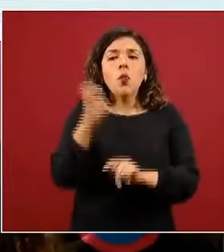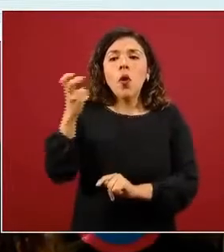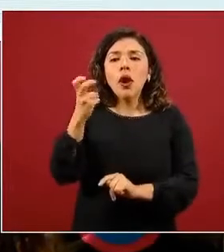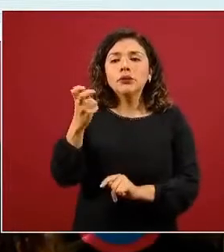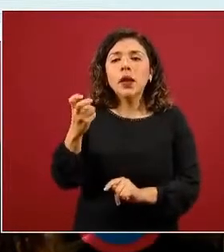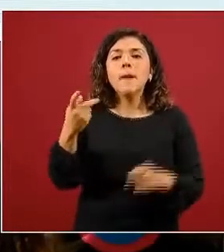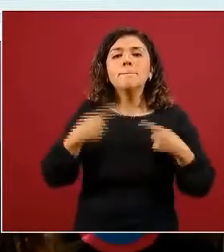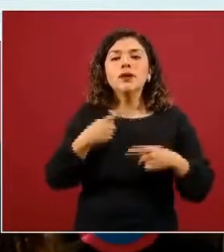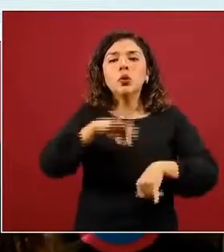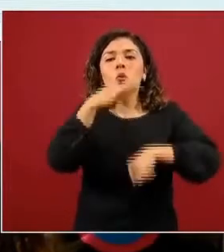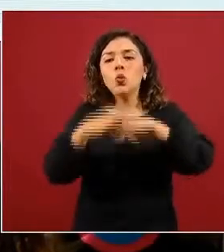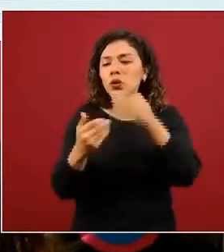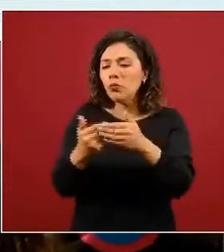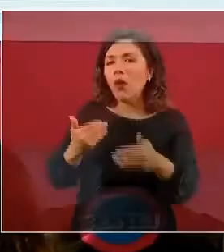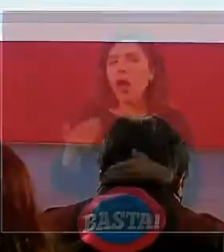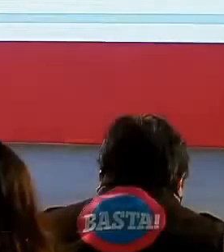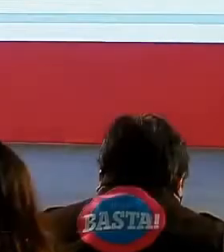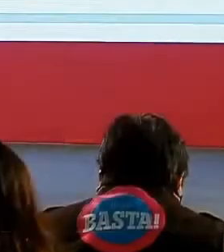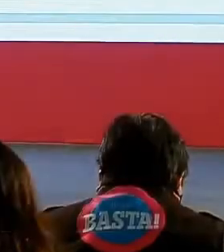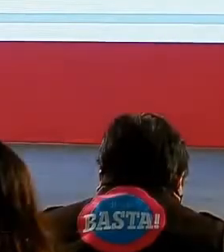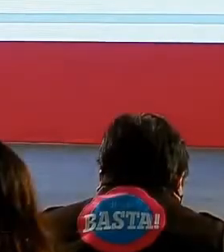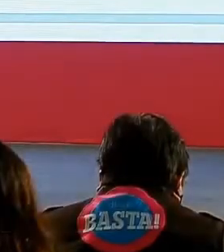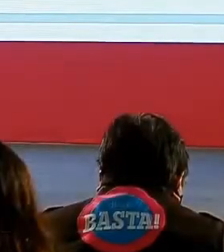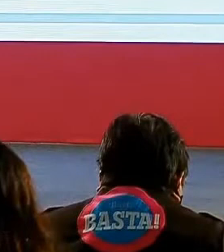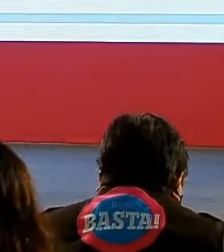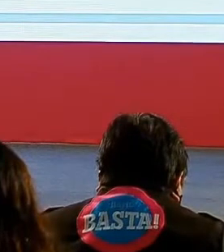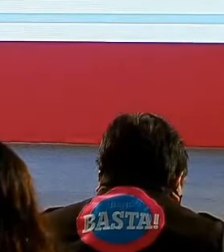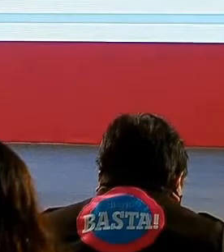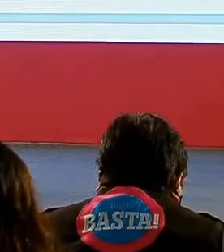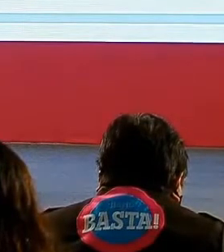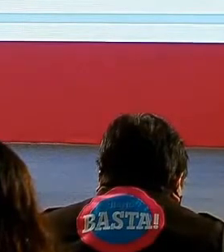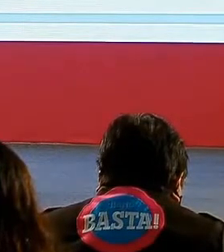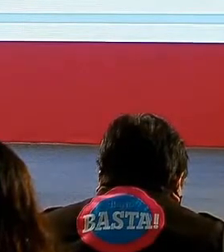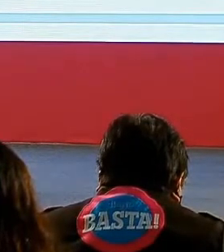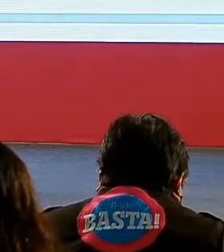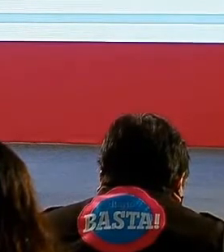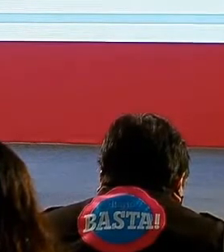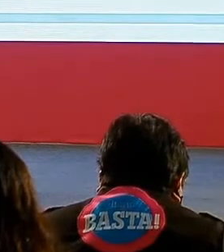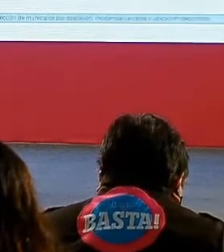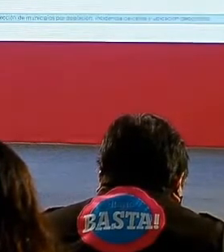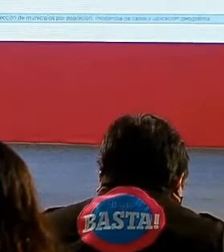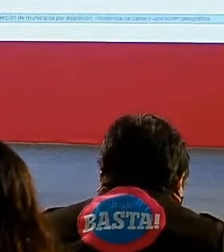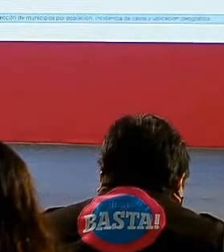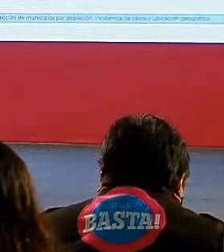de los casos de los últimos 14 días. La siguiente, por favor.